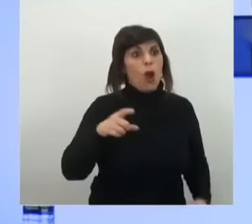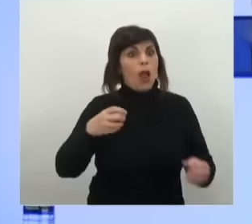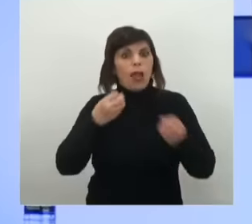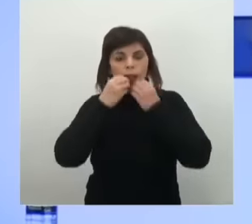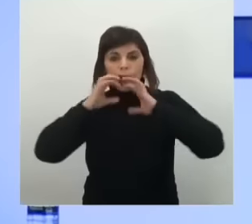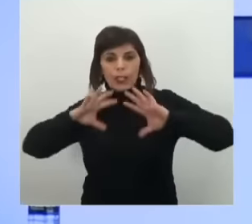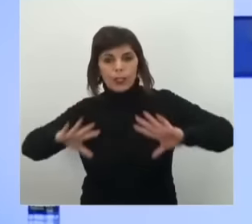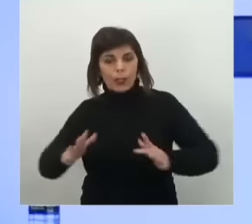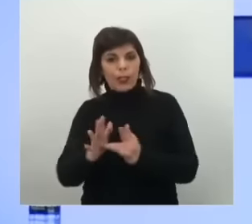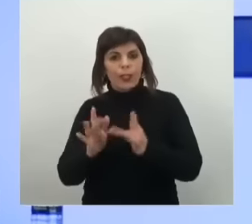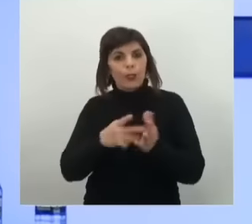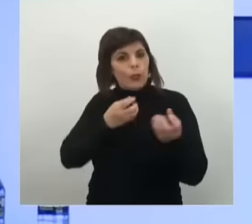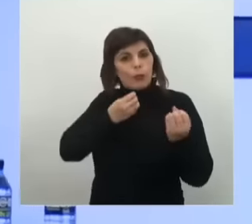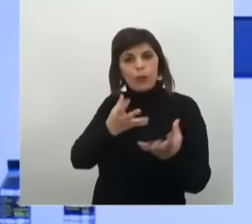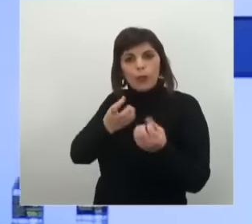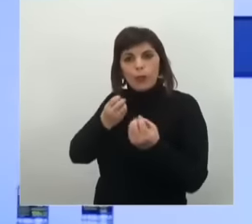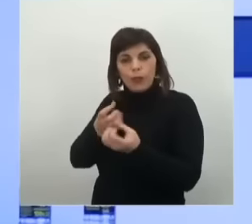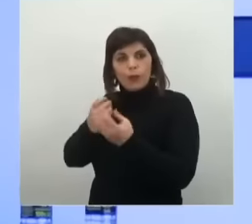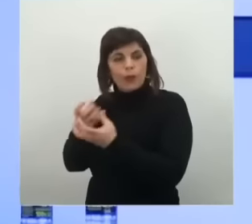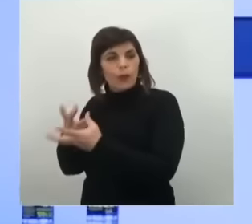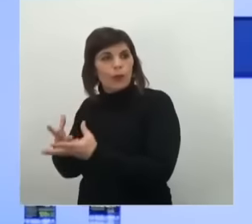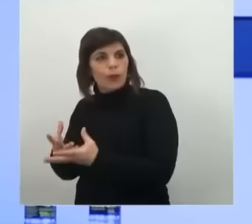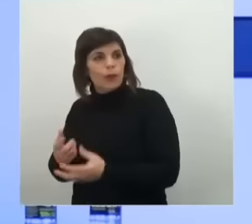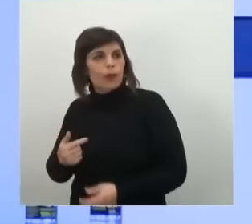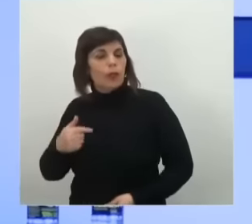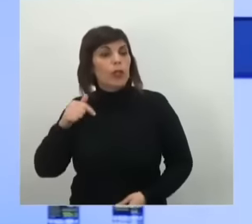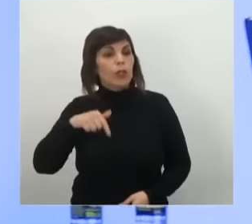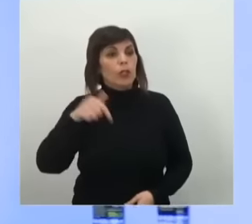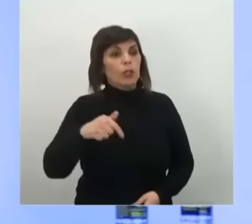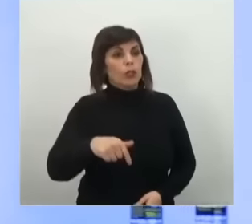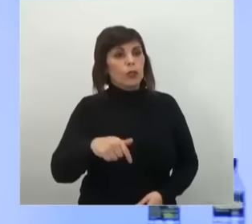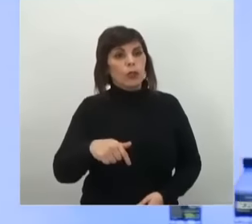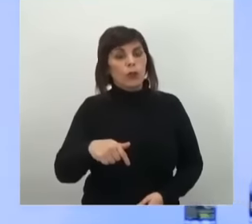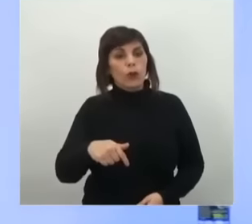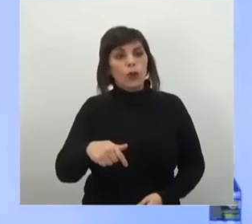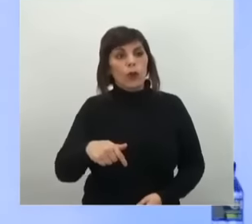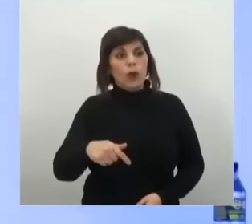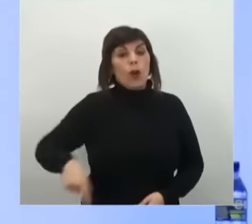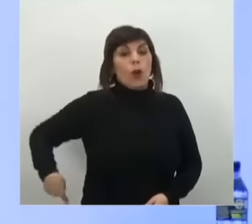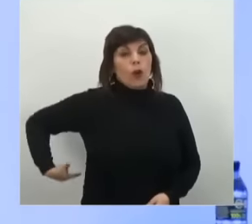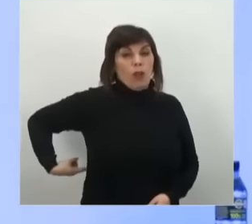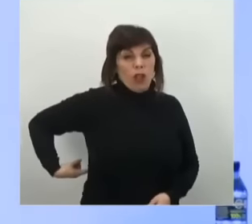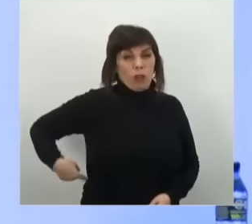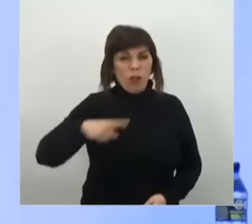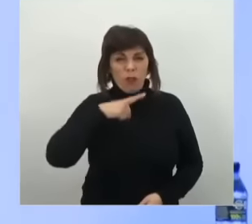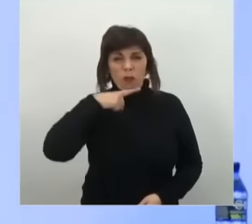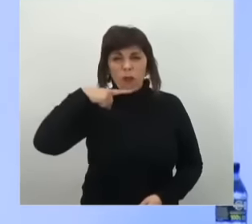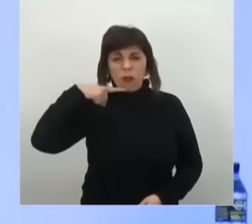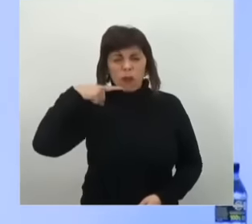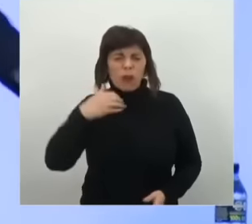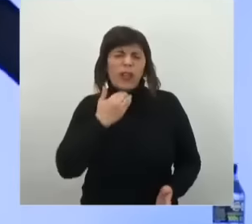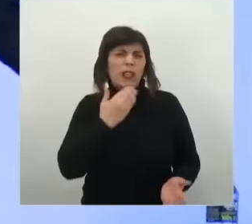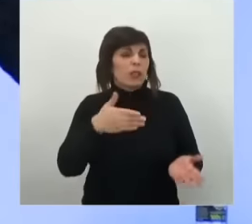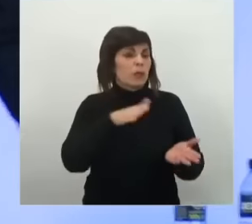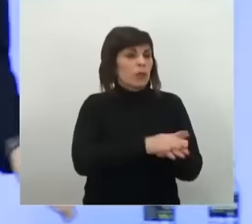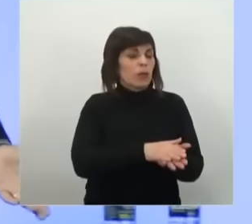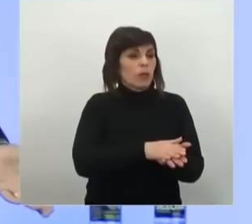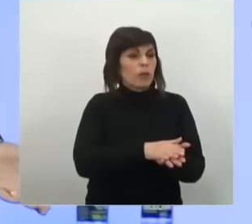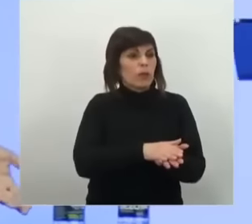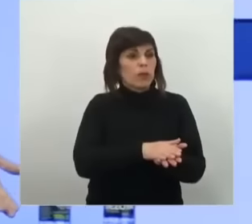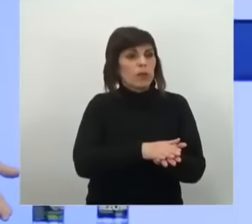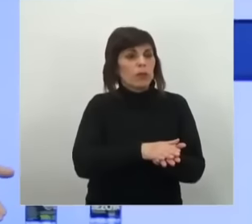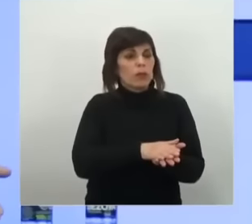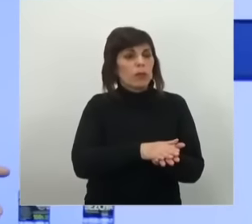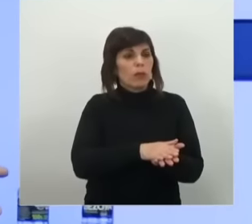Y hoy yo estoy aquí por un pequeño dolor de espalda casi al borde de la muerte y tú pretendes que yo crea que